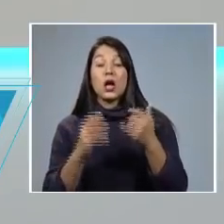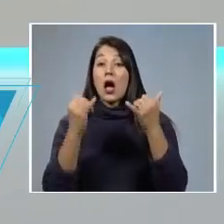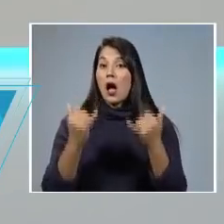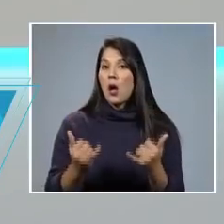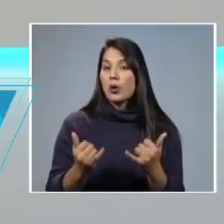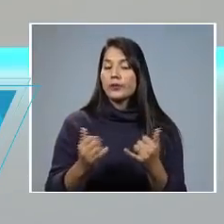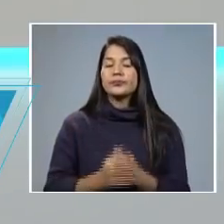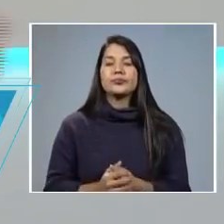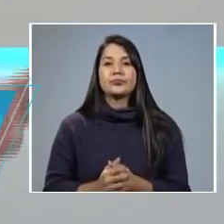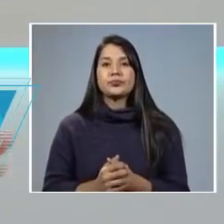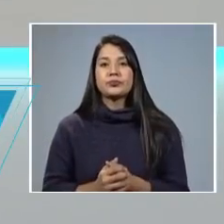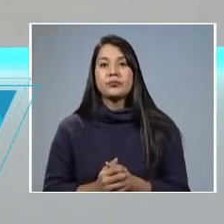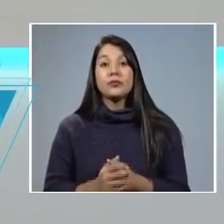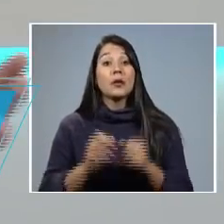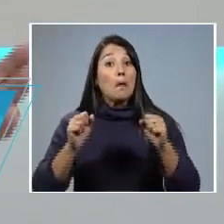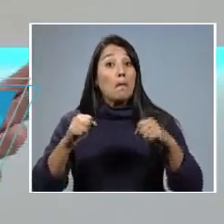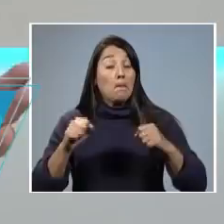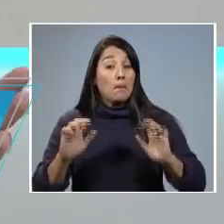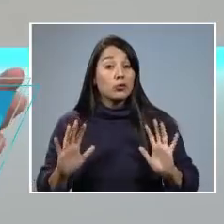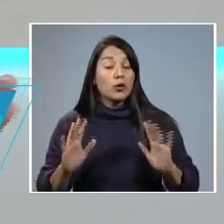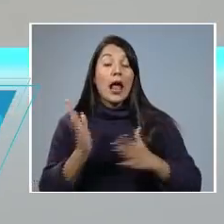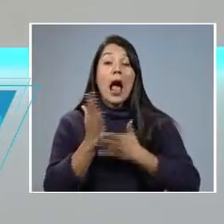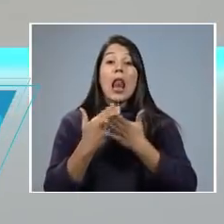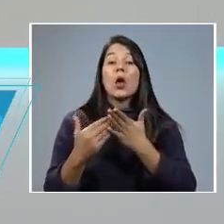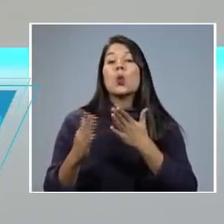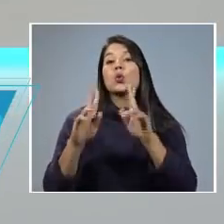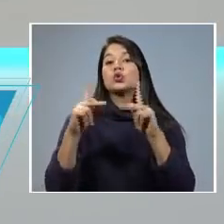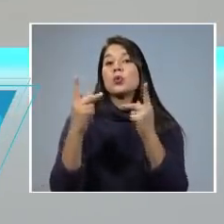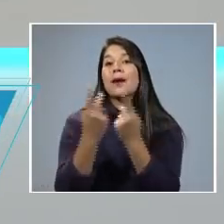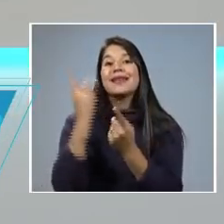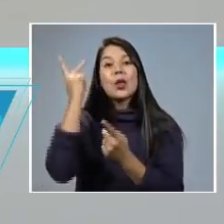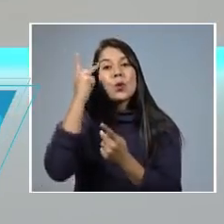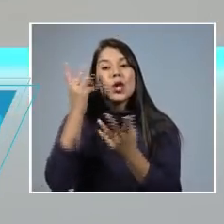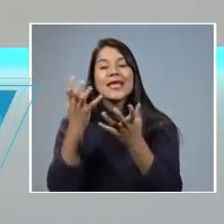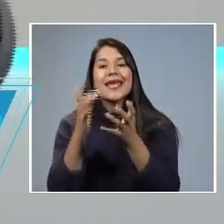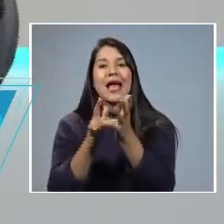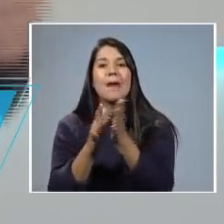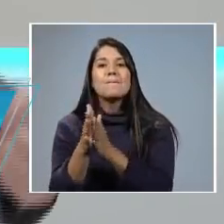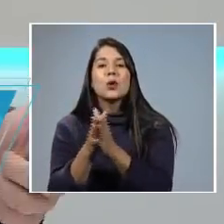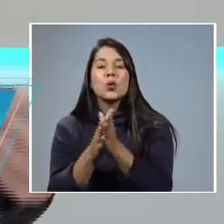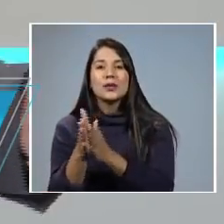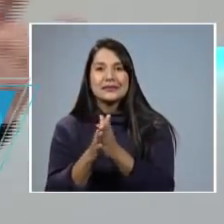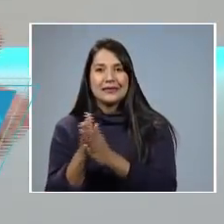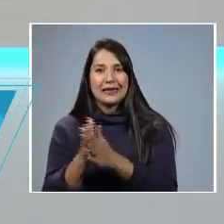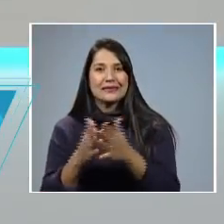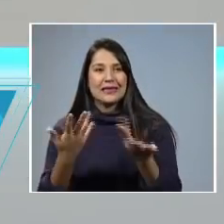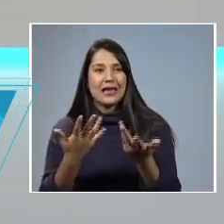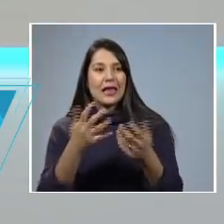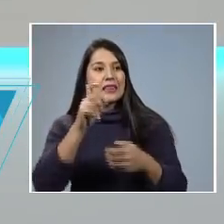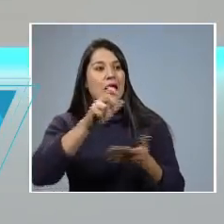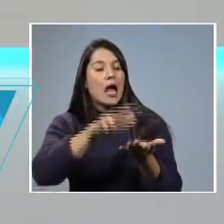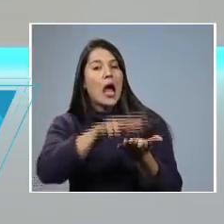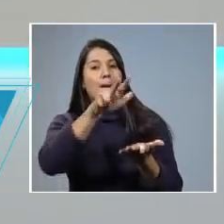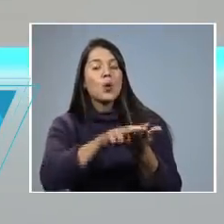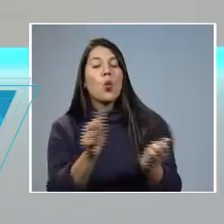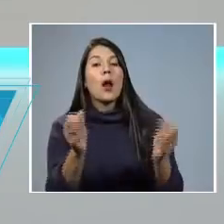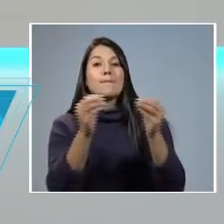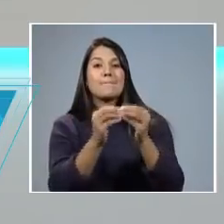bien, es muy posible que algunos partidos políticos quieran aprovecharse de esta coyuntura de la necesidad de aprobar más ingresos para el